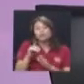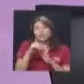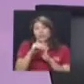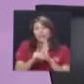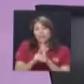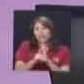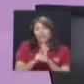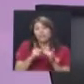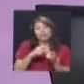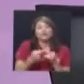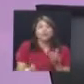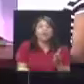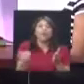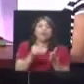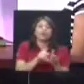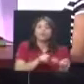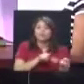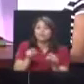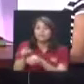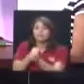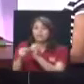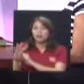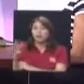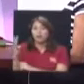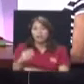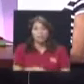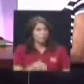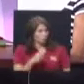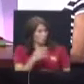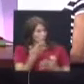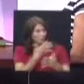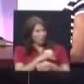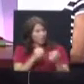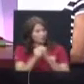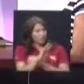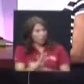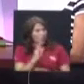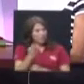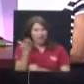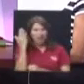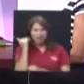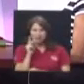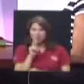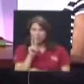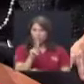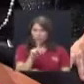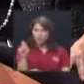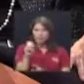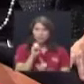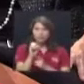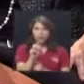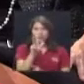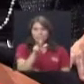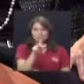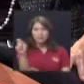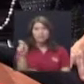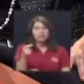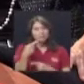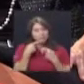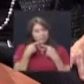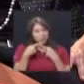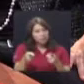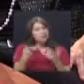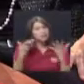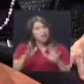constitucional en la sala cuarta se pronunció hace hace dos o tres meses nos recuerdo de que era necesario una ley